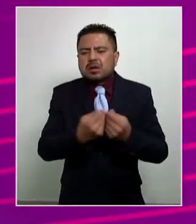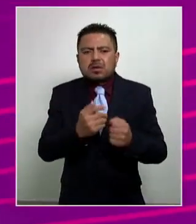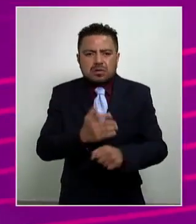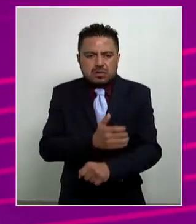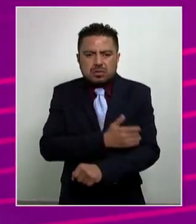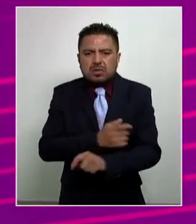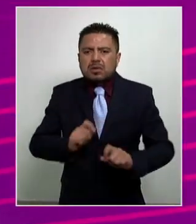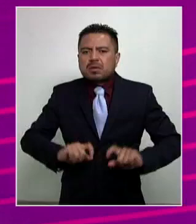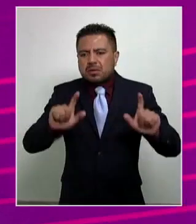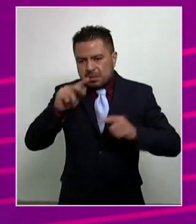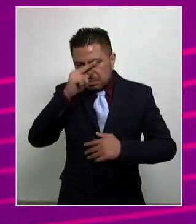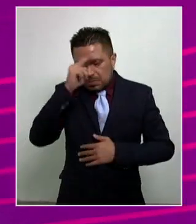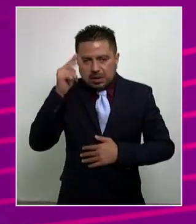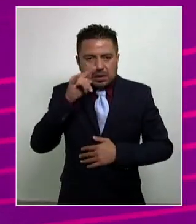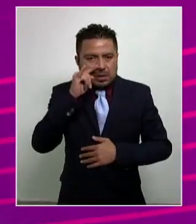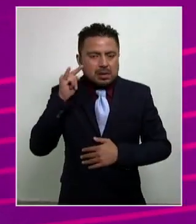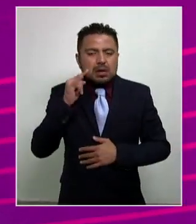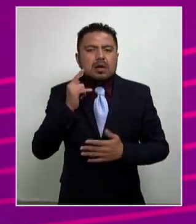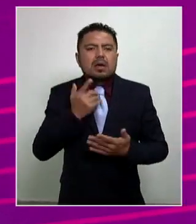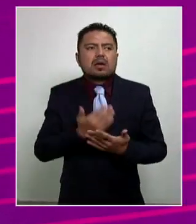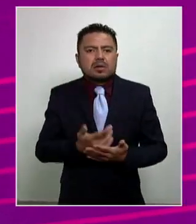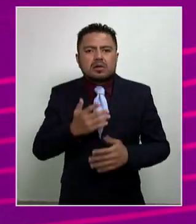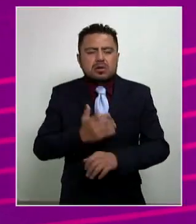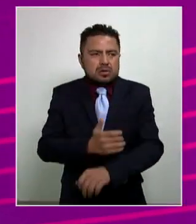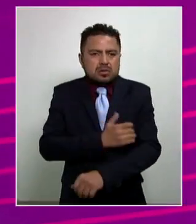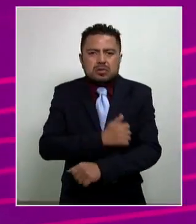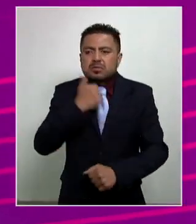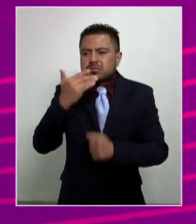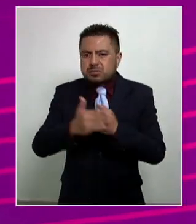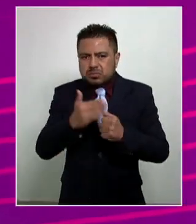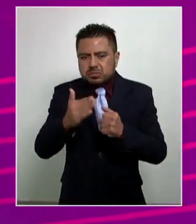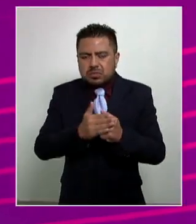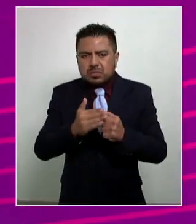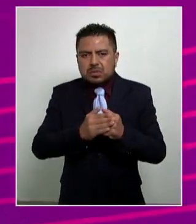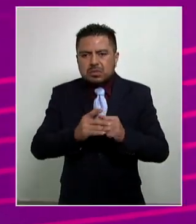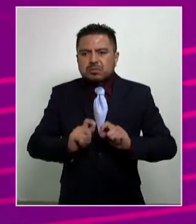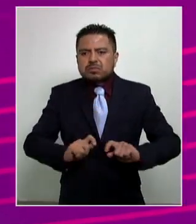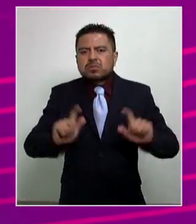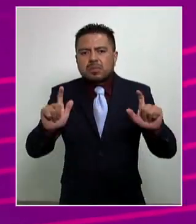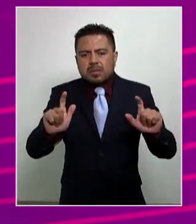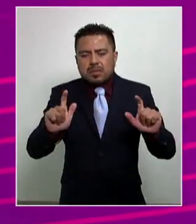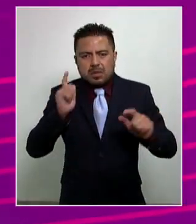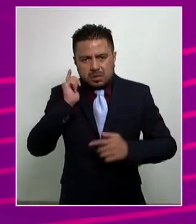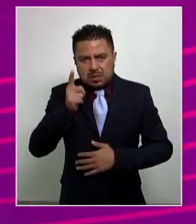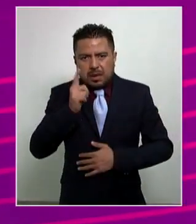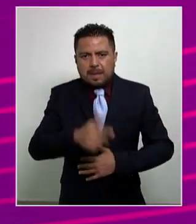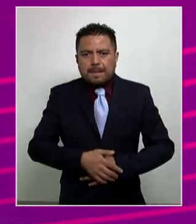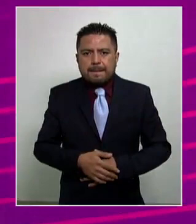este programa México Invisible y espero que nos acompañen en nuestro siguiente programa.